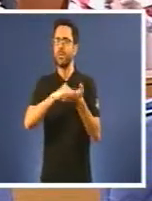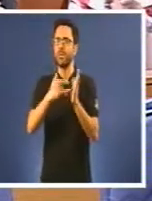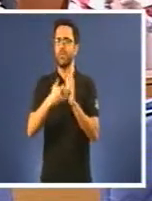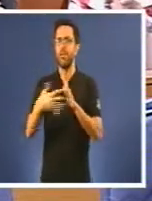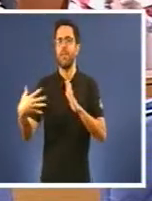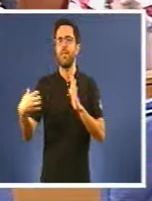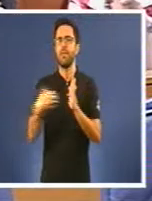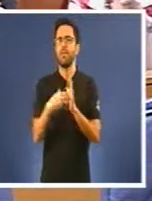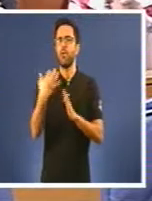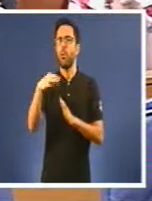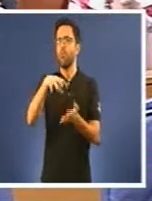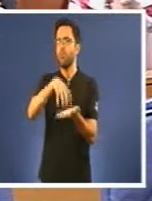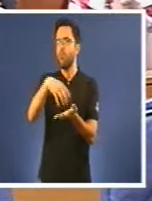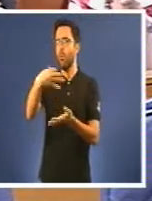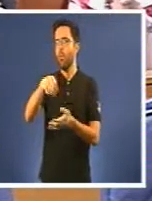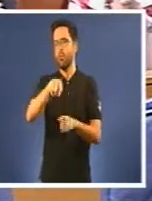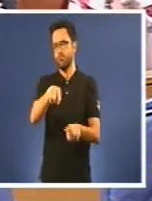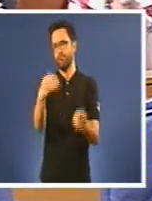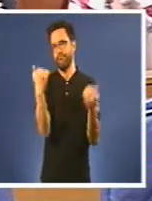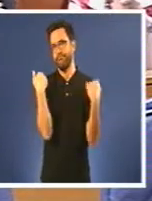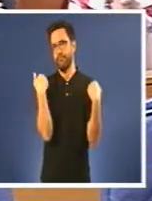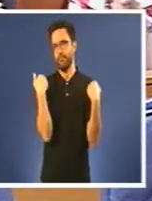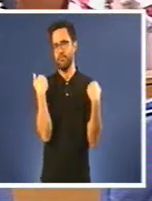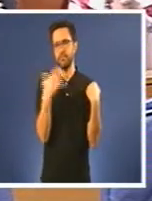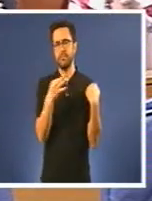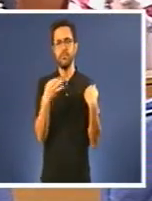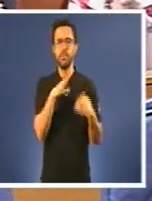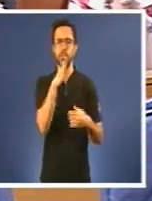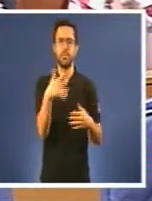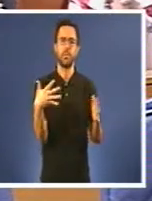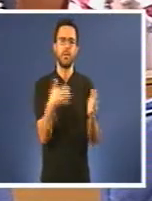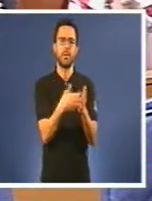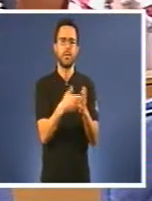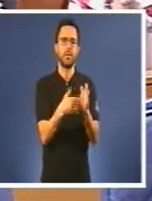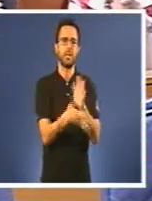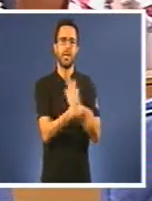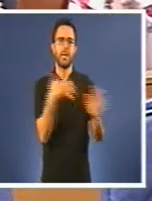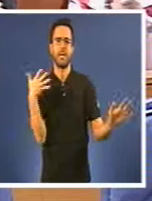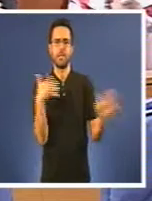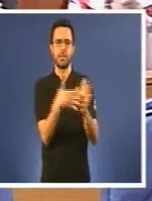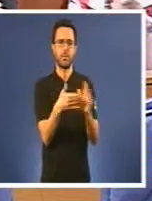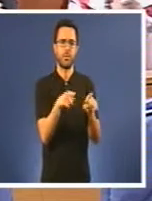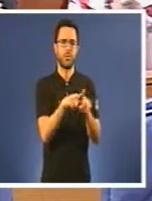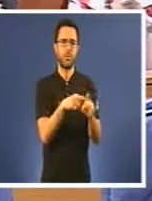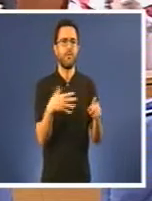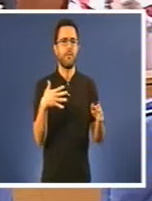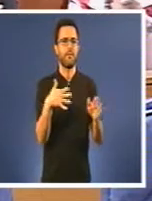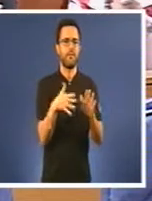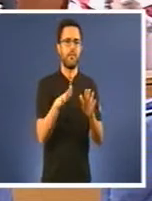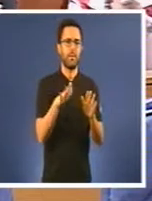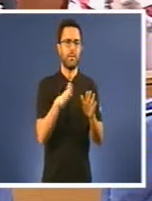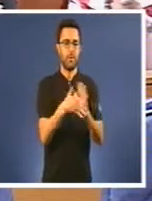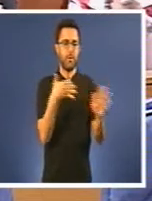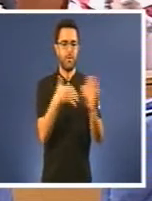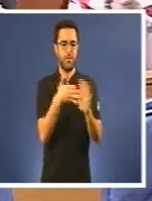de bandito informe: la causa del accidente fue un exceso de velocidad del tren. Circulaba a 179 kilómetros en